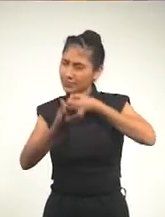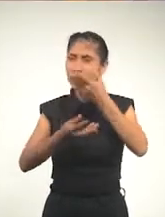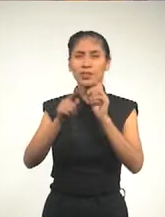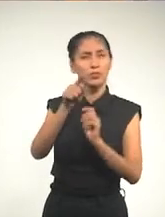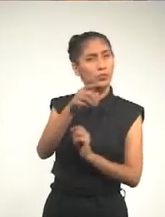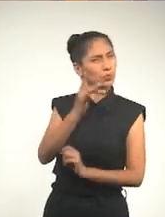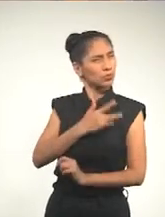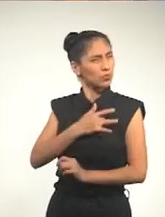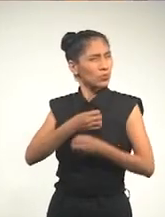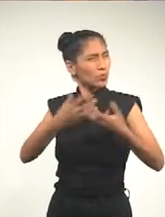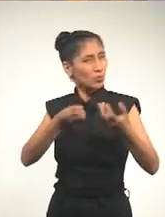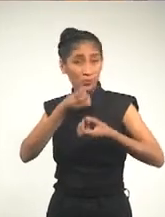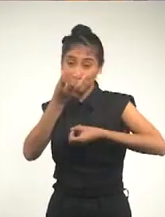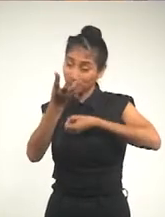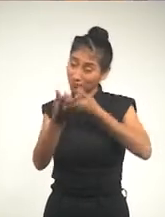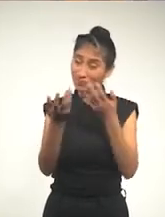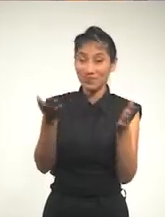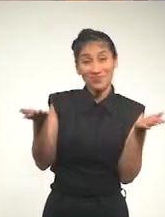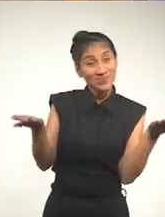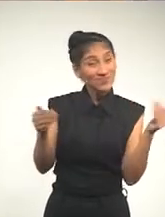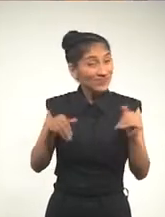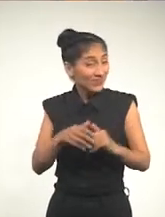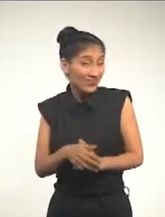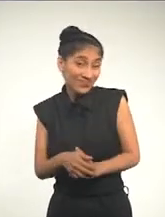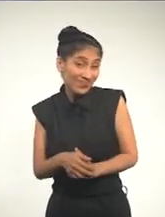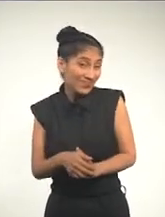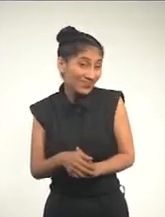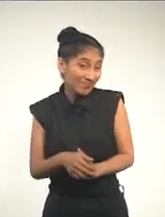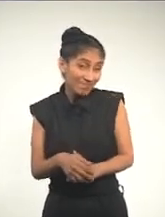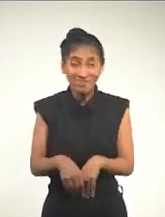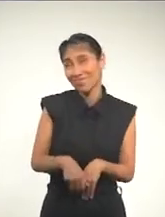siempre cómo te sientes. ¡Ay!